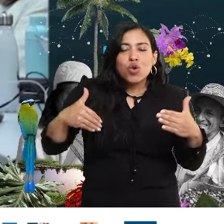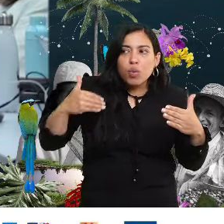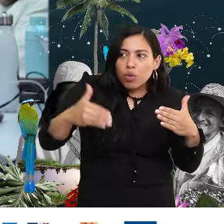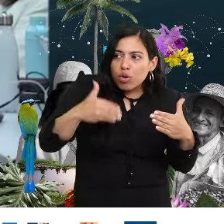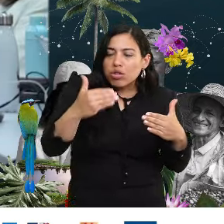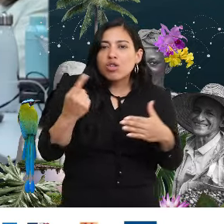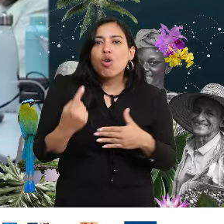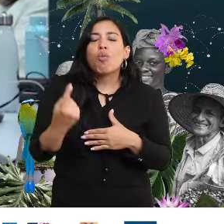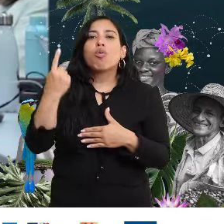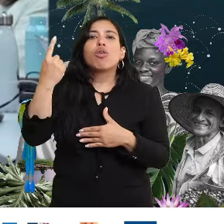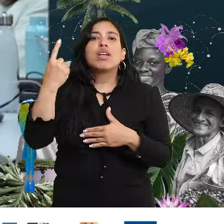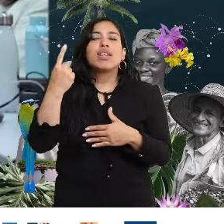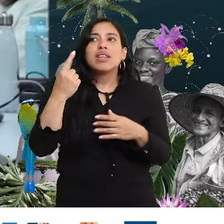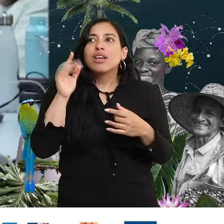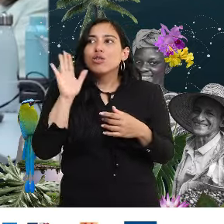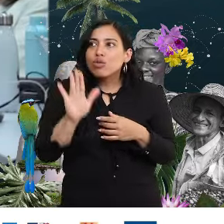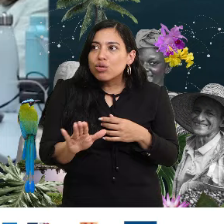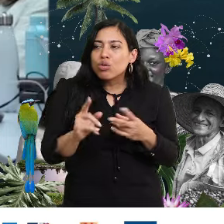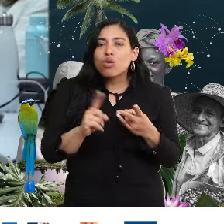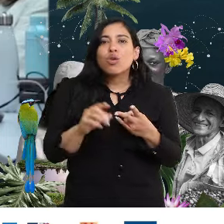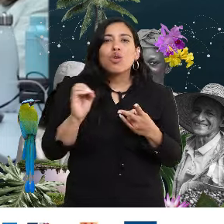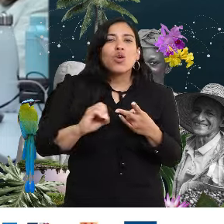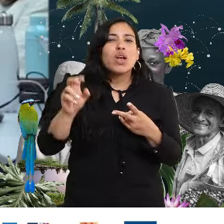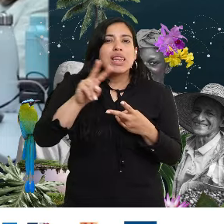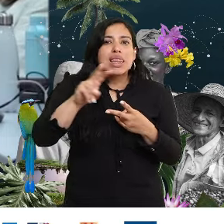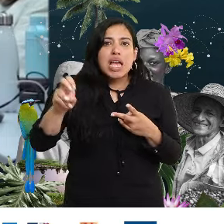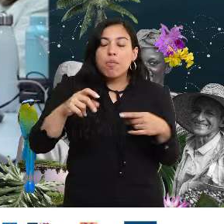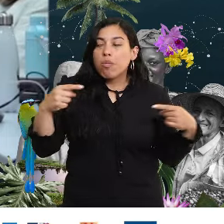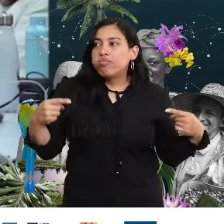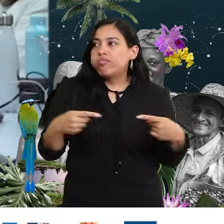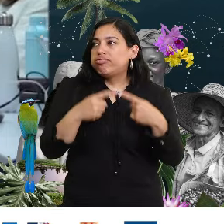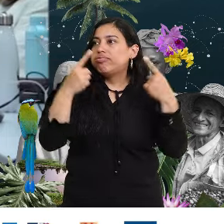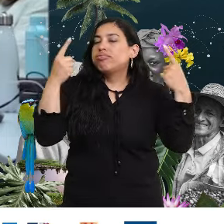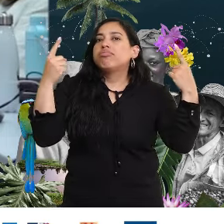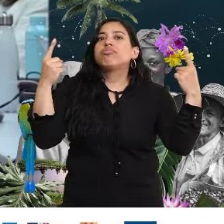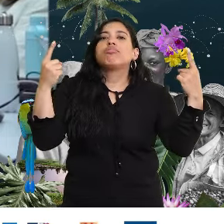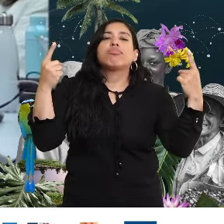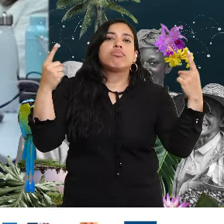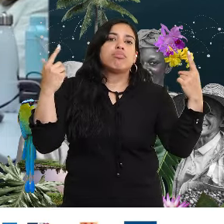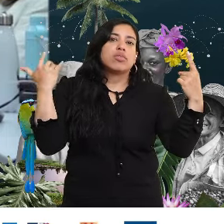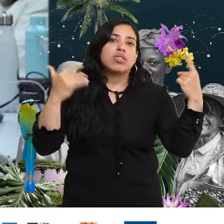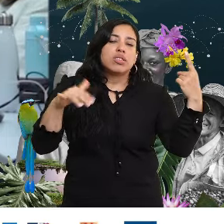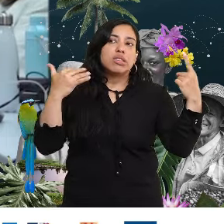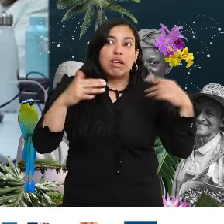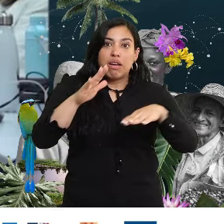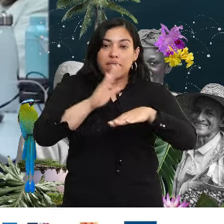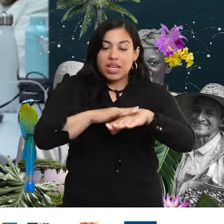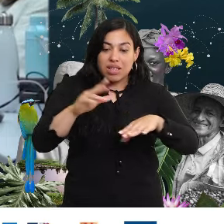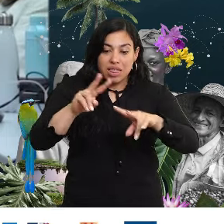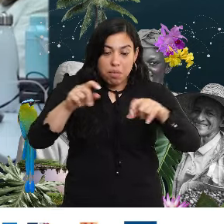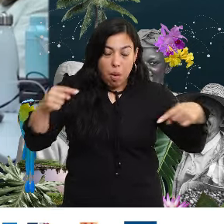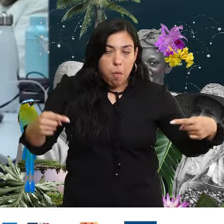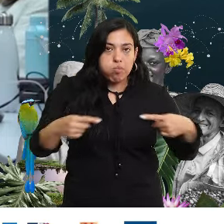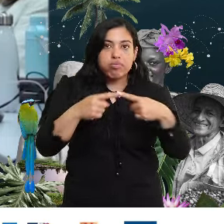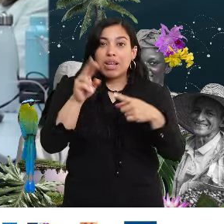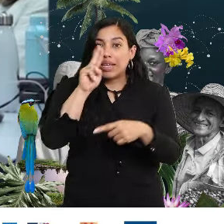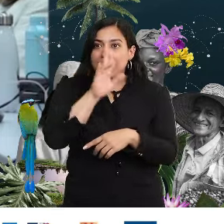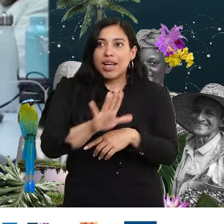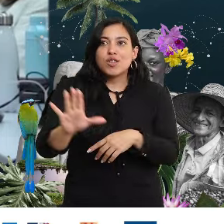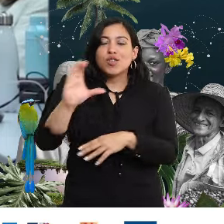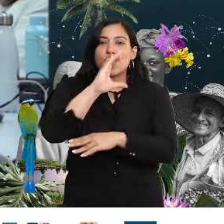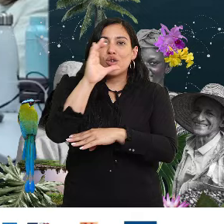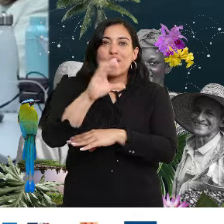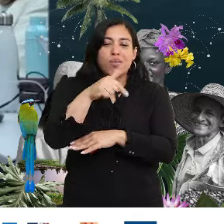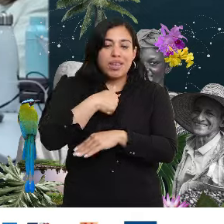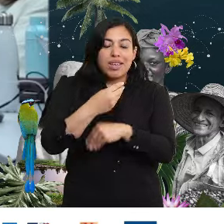política pública, cómo el tema de conflicto puede entrar en una visión. En este país nos